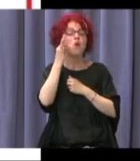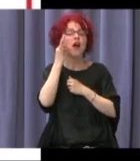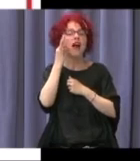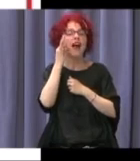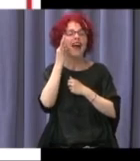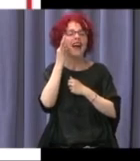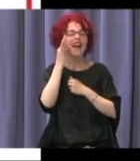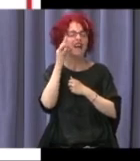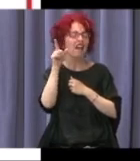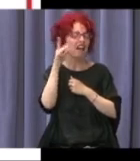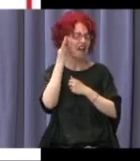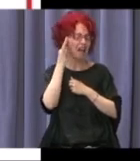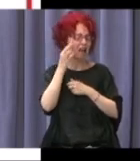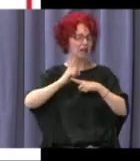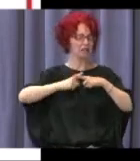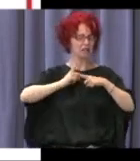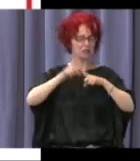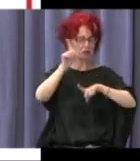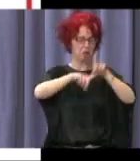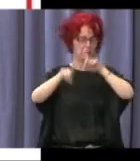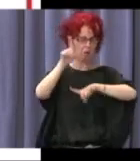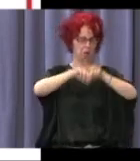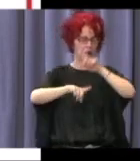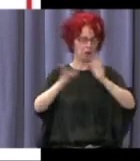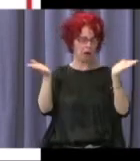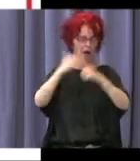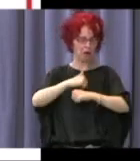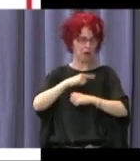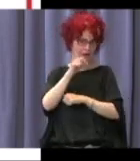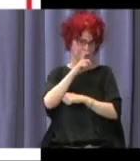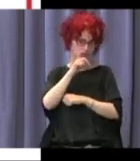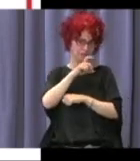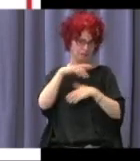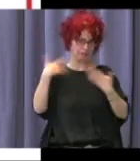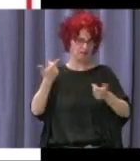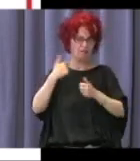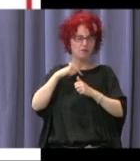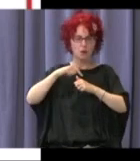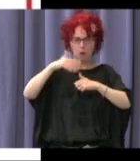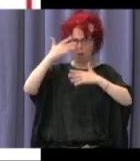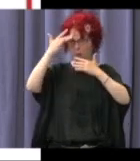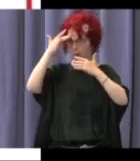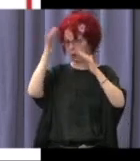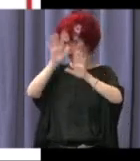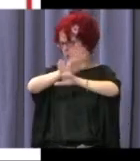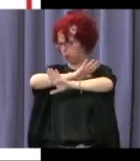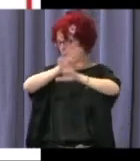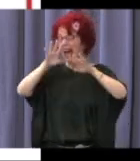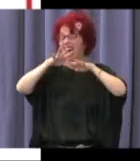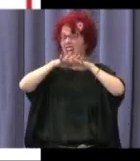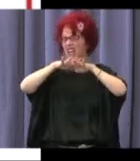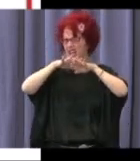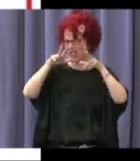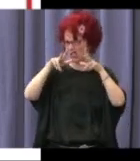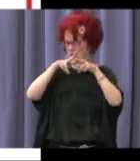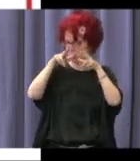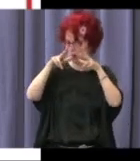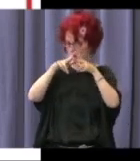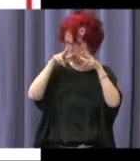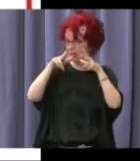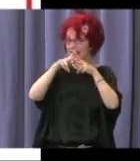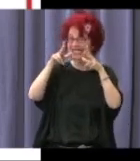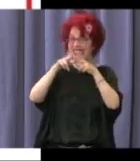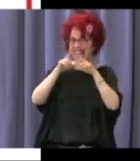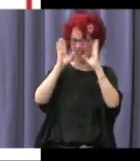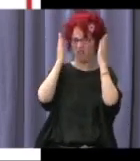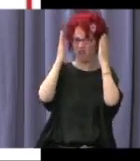sin problemas a mantener relaciones sexuales. Lió una en redes sociales, en una petición ChEG, le siguieron un montón de gente. La academia